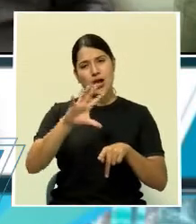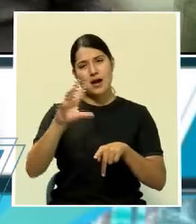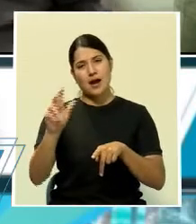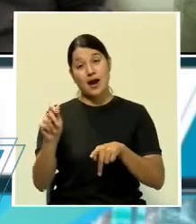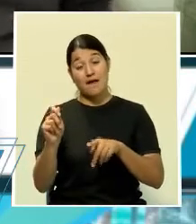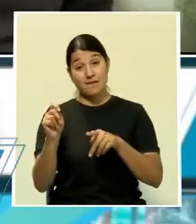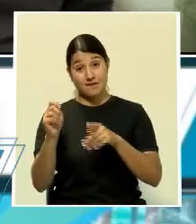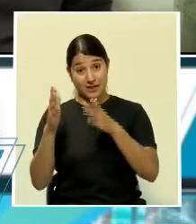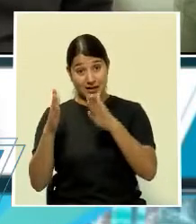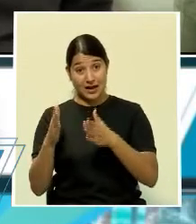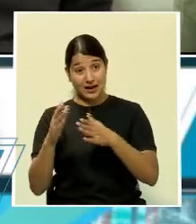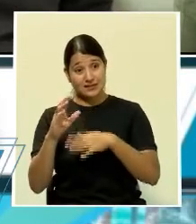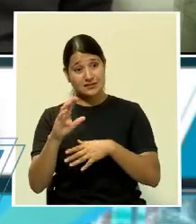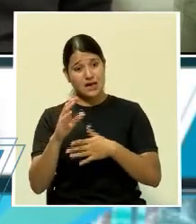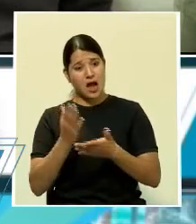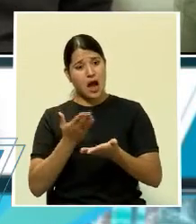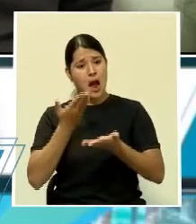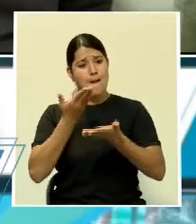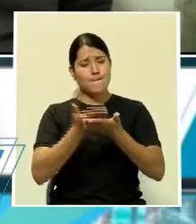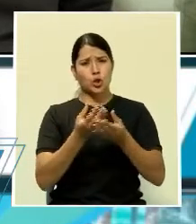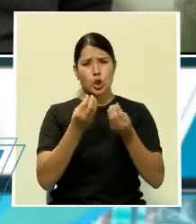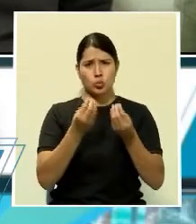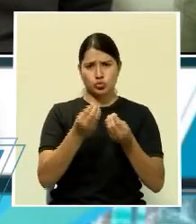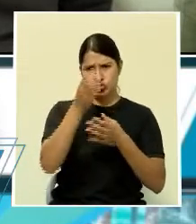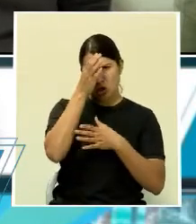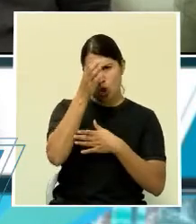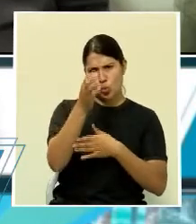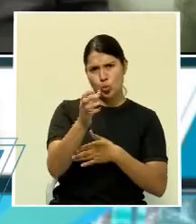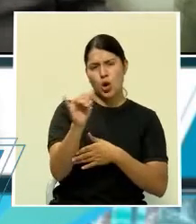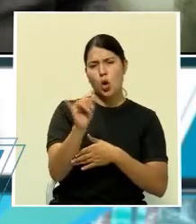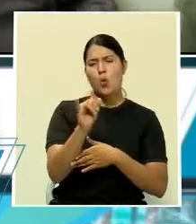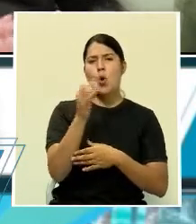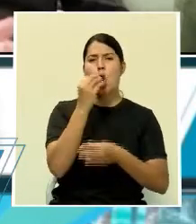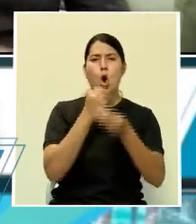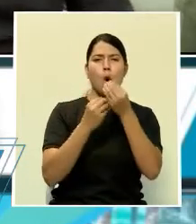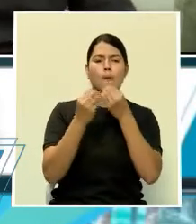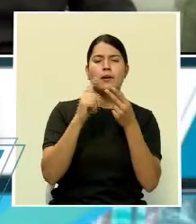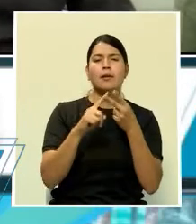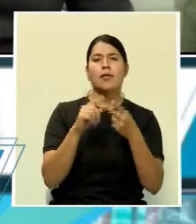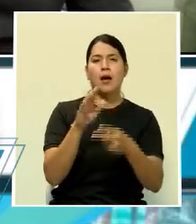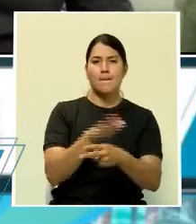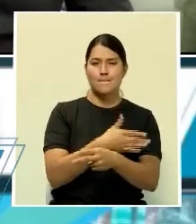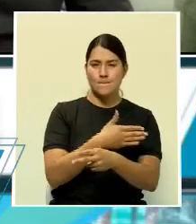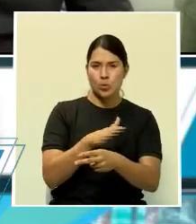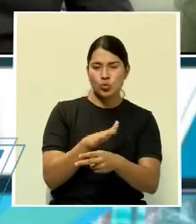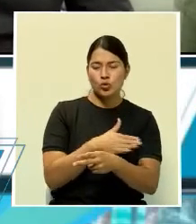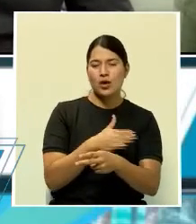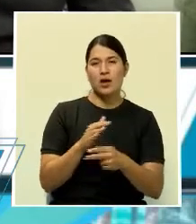un sentido amplio, la comida, la música. ¿Cómo